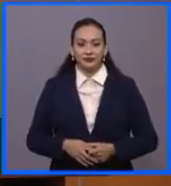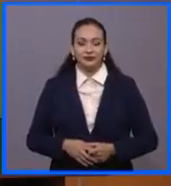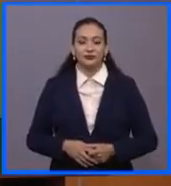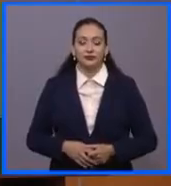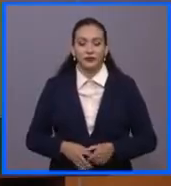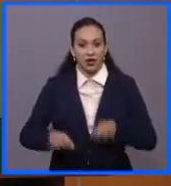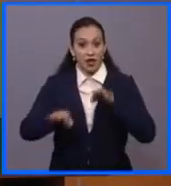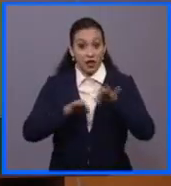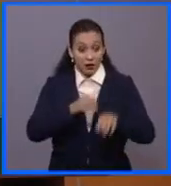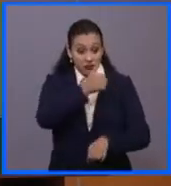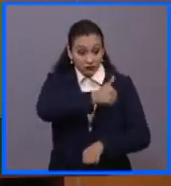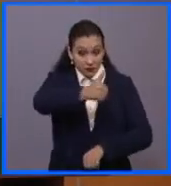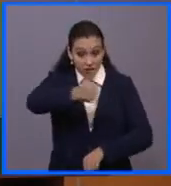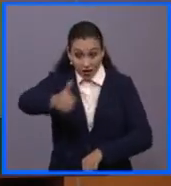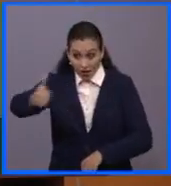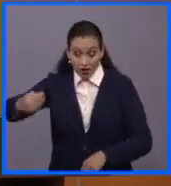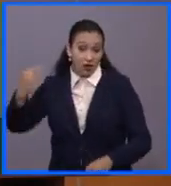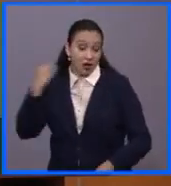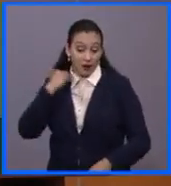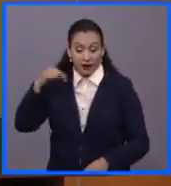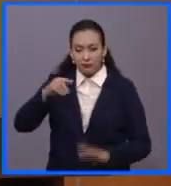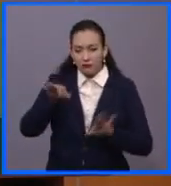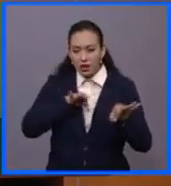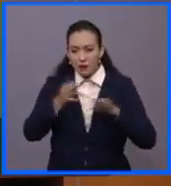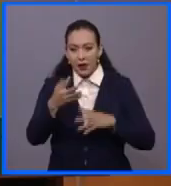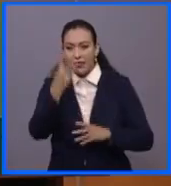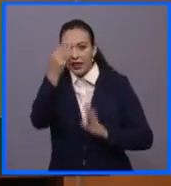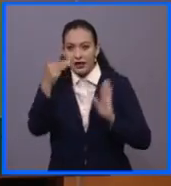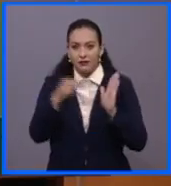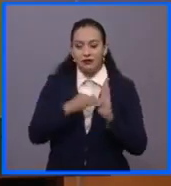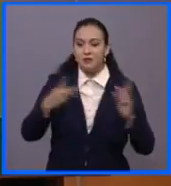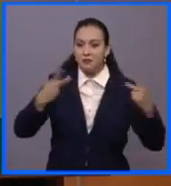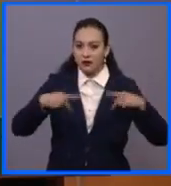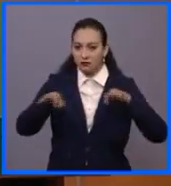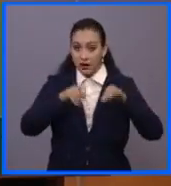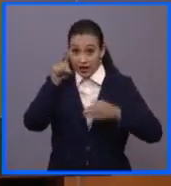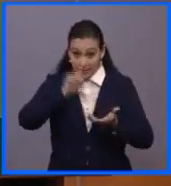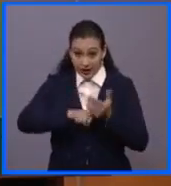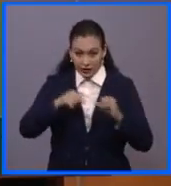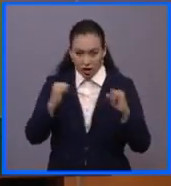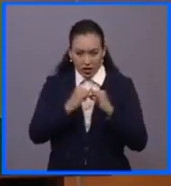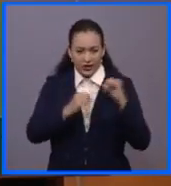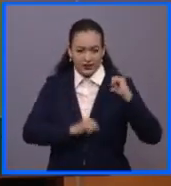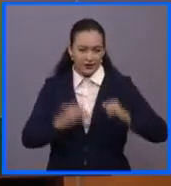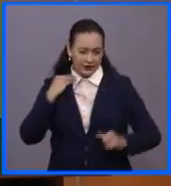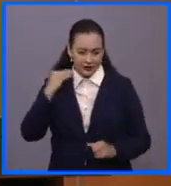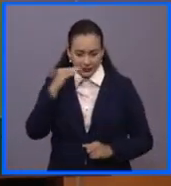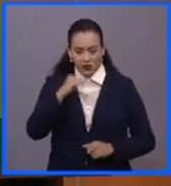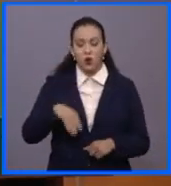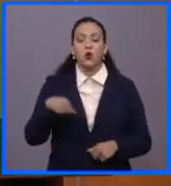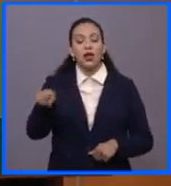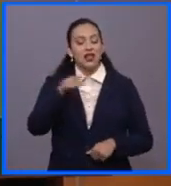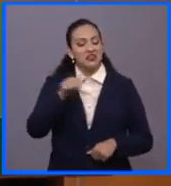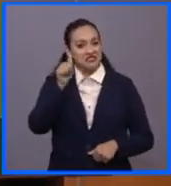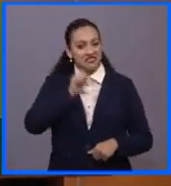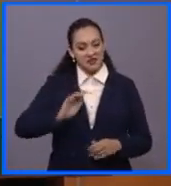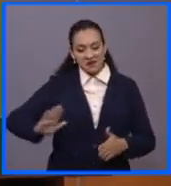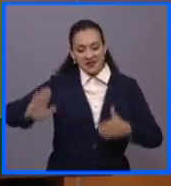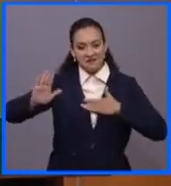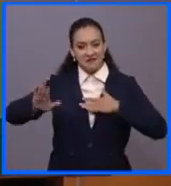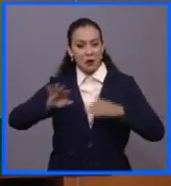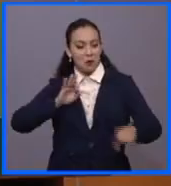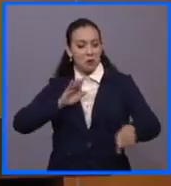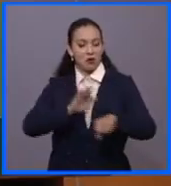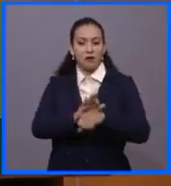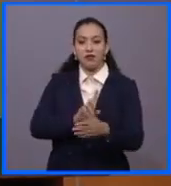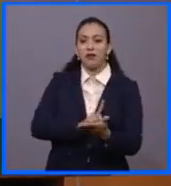El trabajo de cada una de las más de 3,000 personas que laboran en el instituto, su compromiso con la justicia, con la